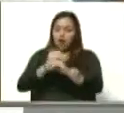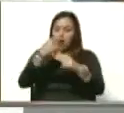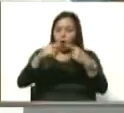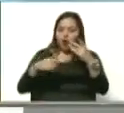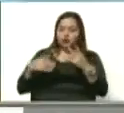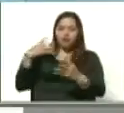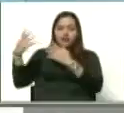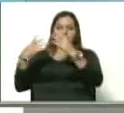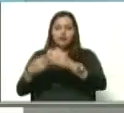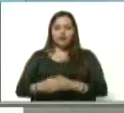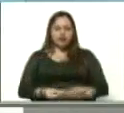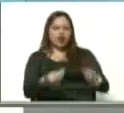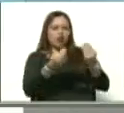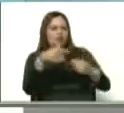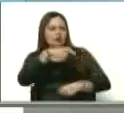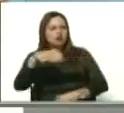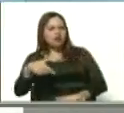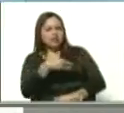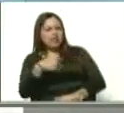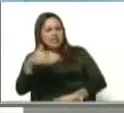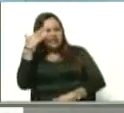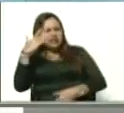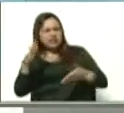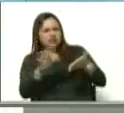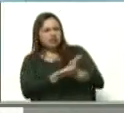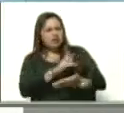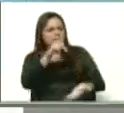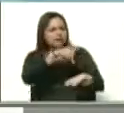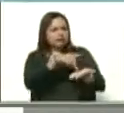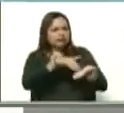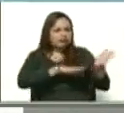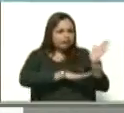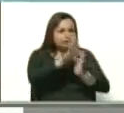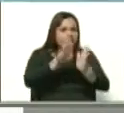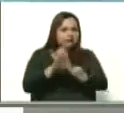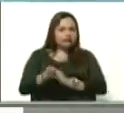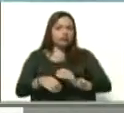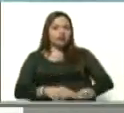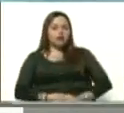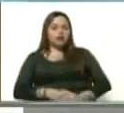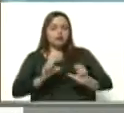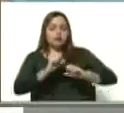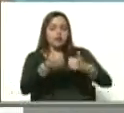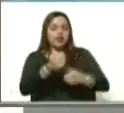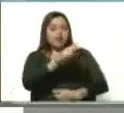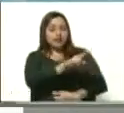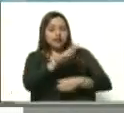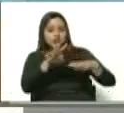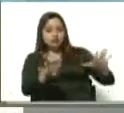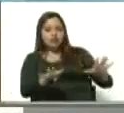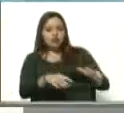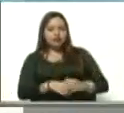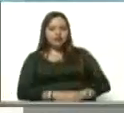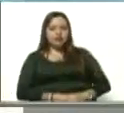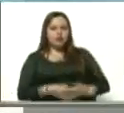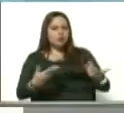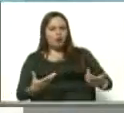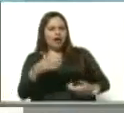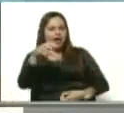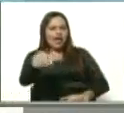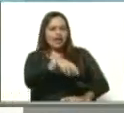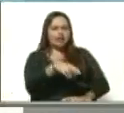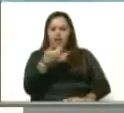¿cómo hacen las personas que quieren saber la programación que ustedes van a estar desarrollando a partir del 29? ¿En qué estados van a